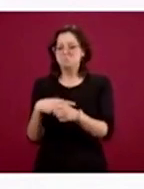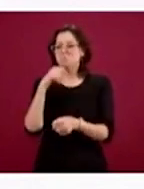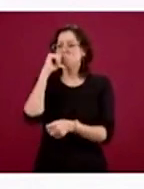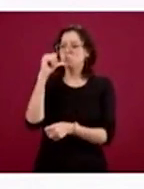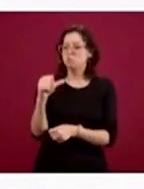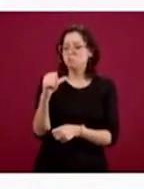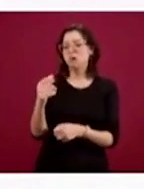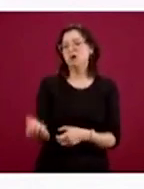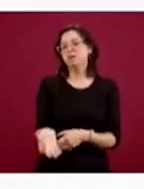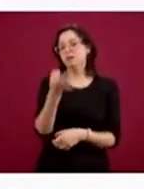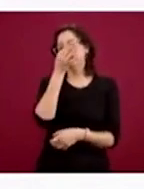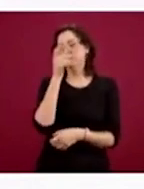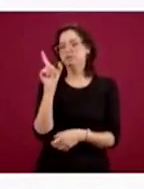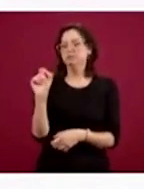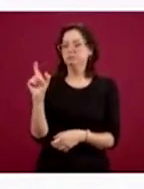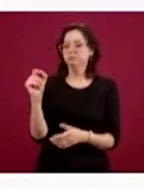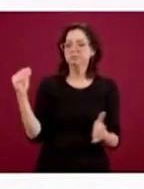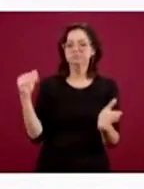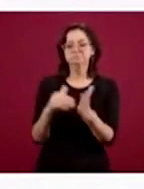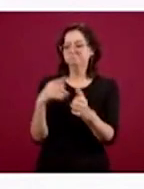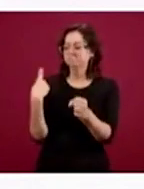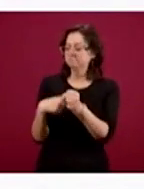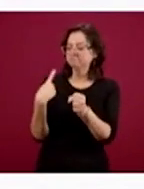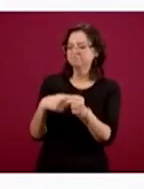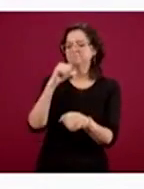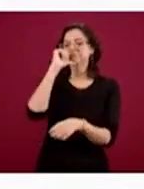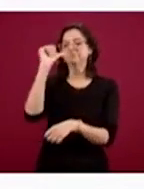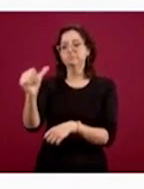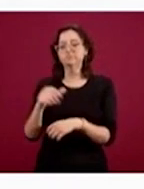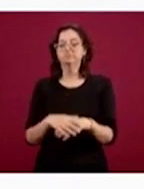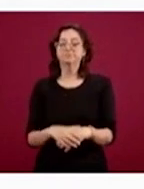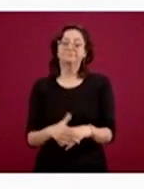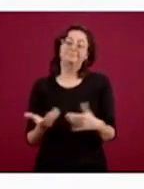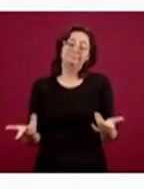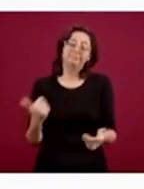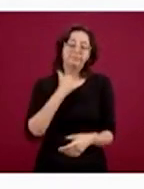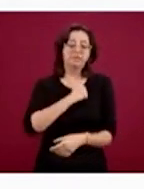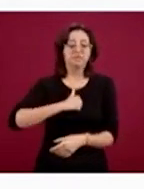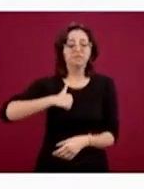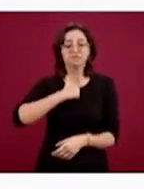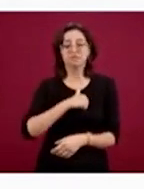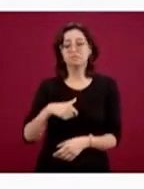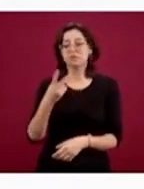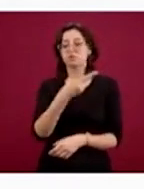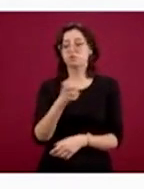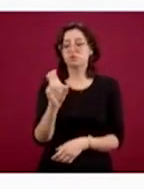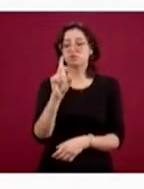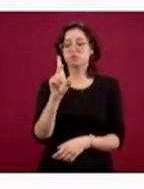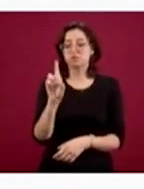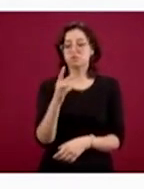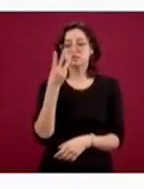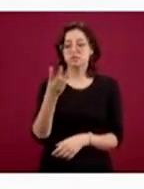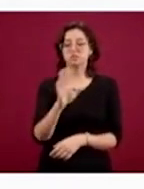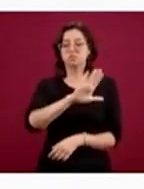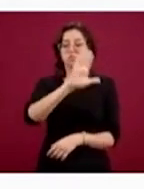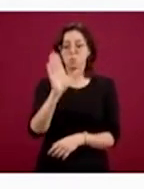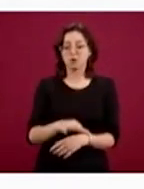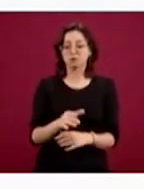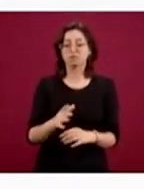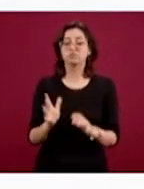20 mil casos negativos 233 lamentables defunciones y en total